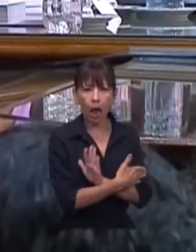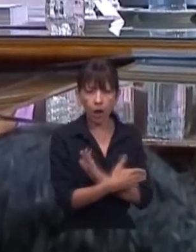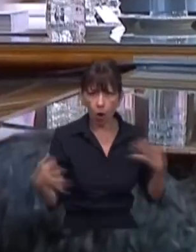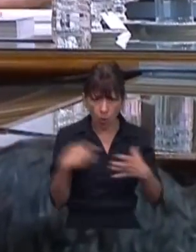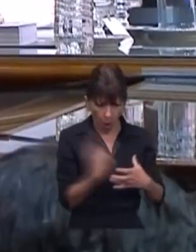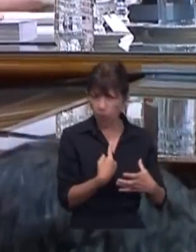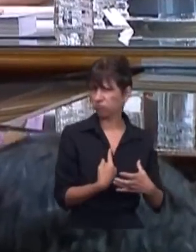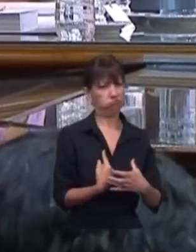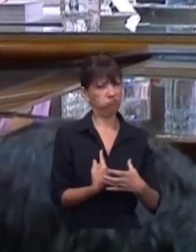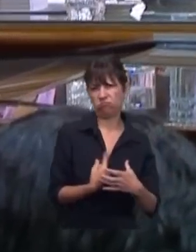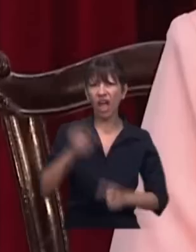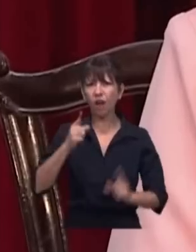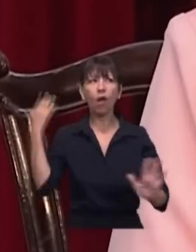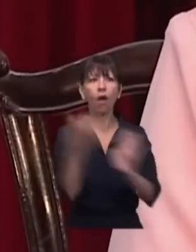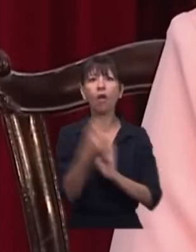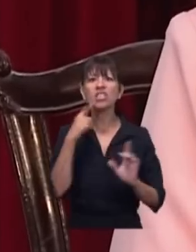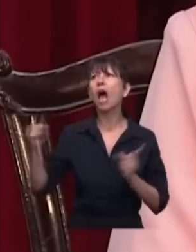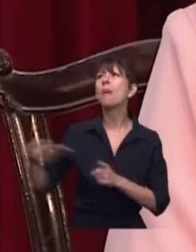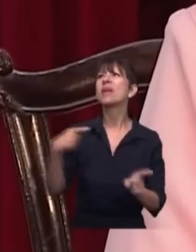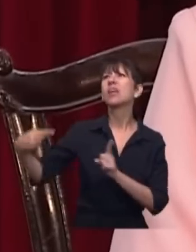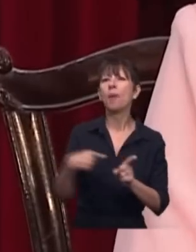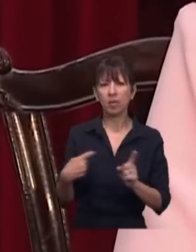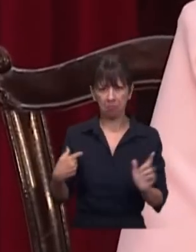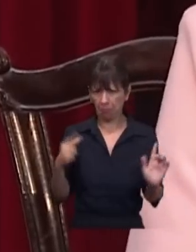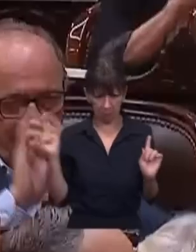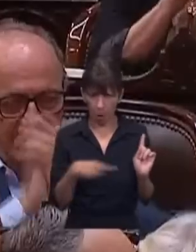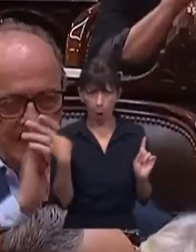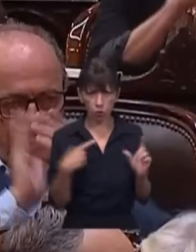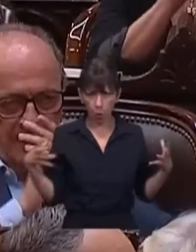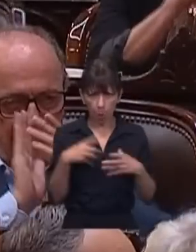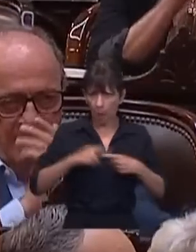del Este alegando persecuciones.